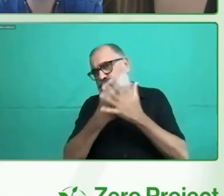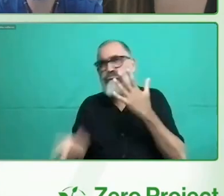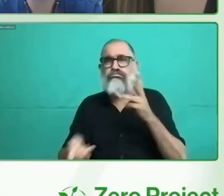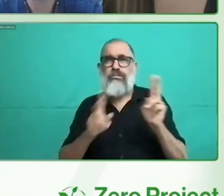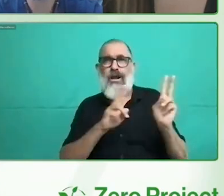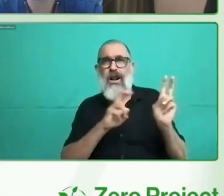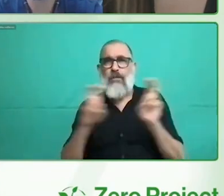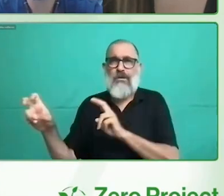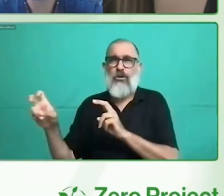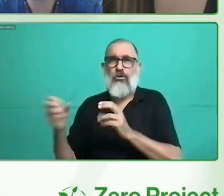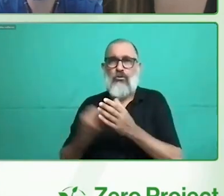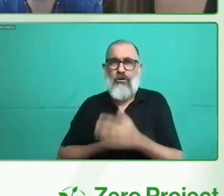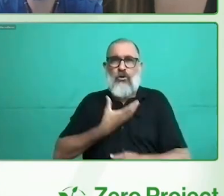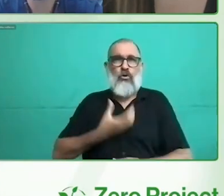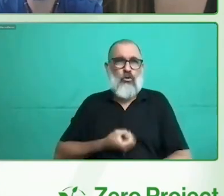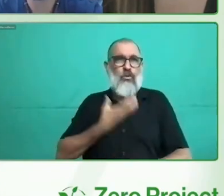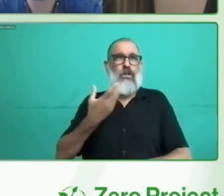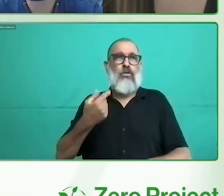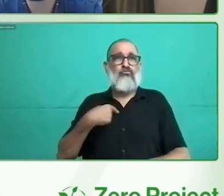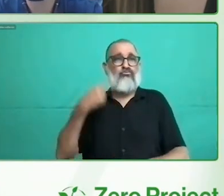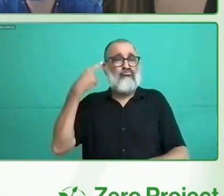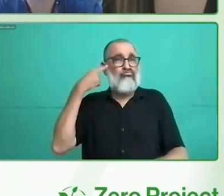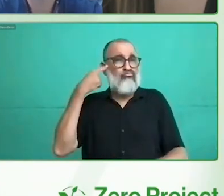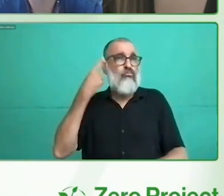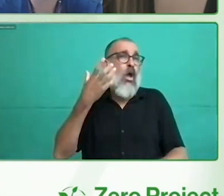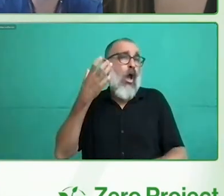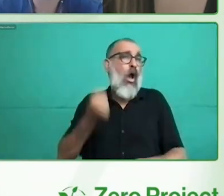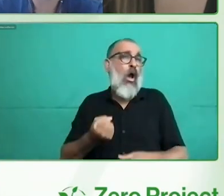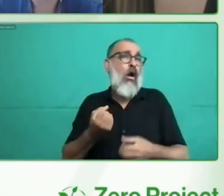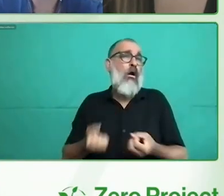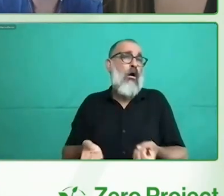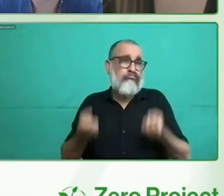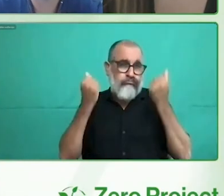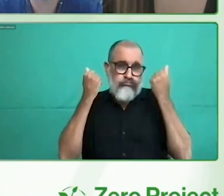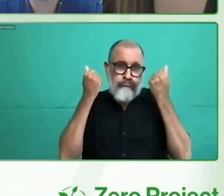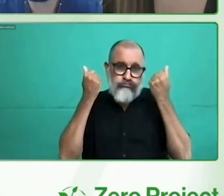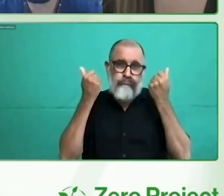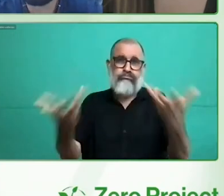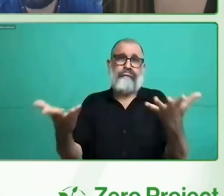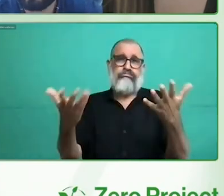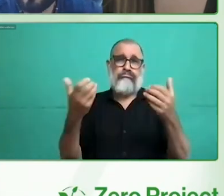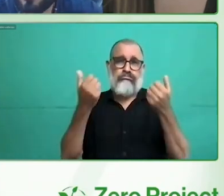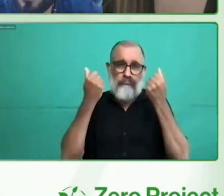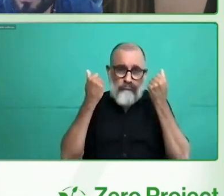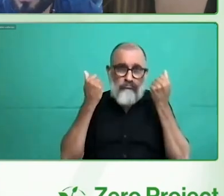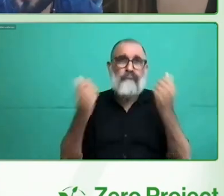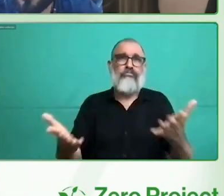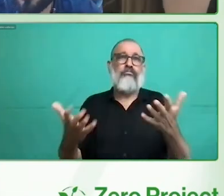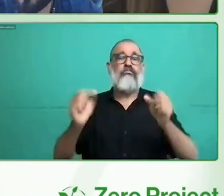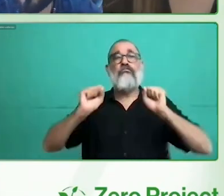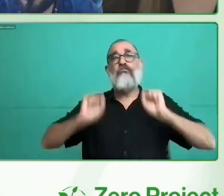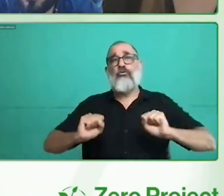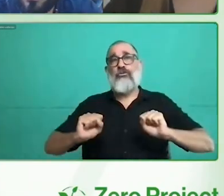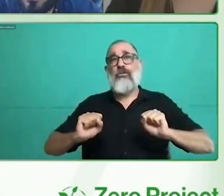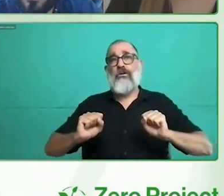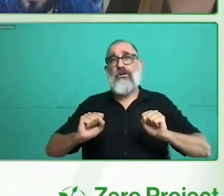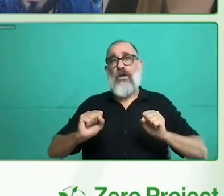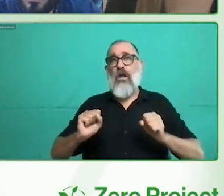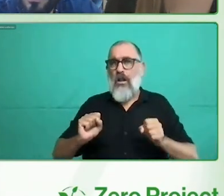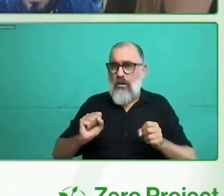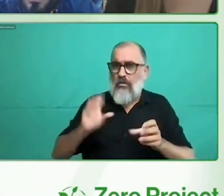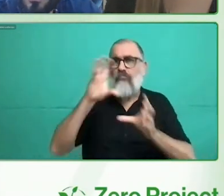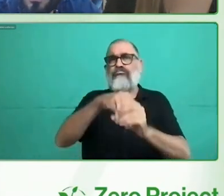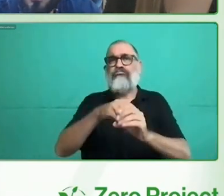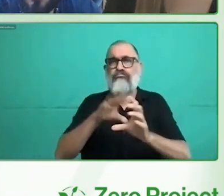muchas probabilidades de que sean implementadas, que sean replicadas y escaladas más allá de los